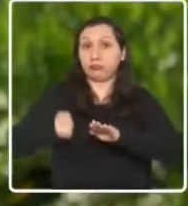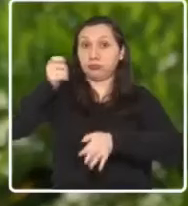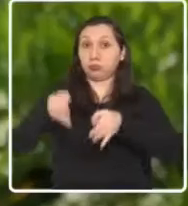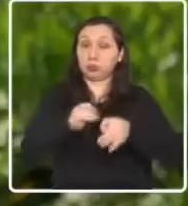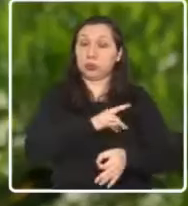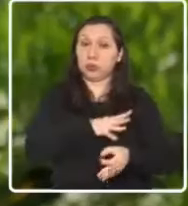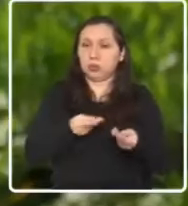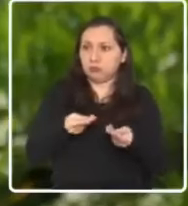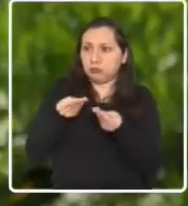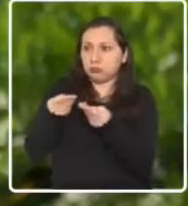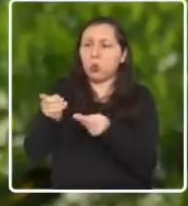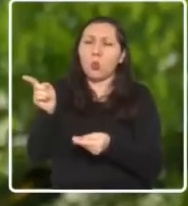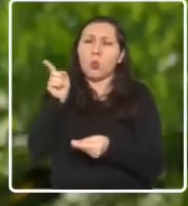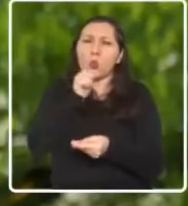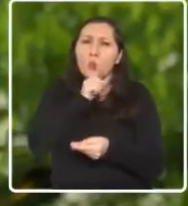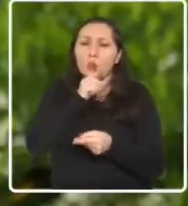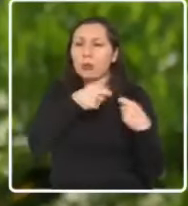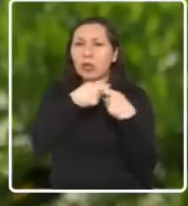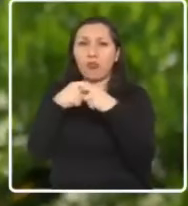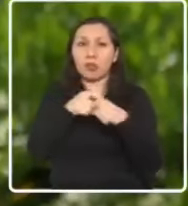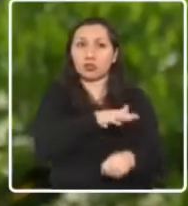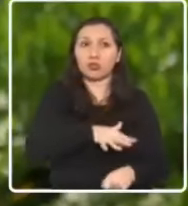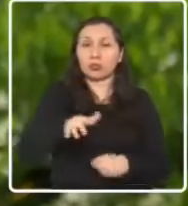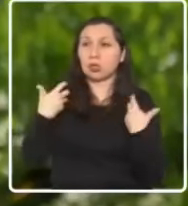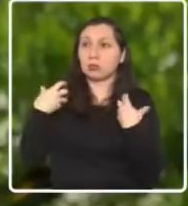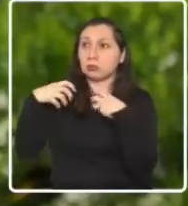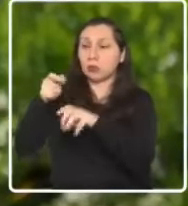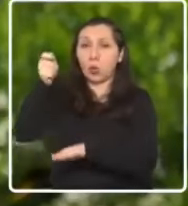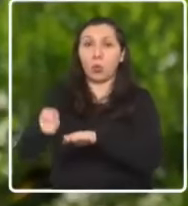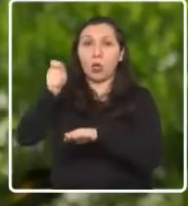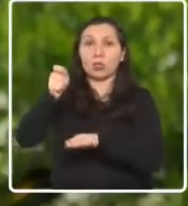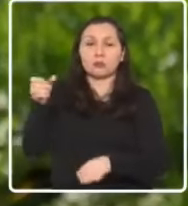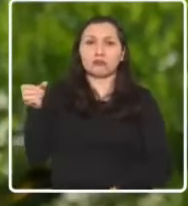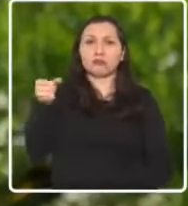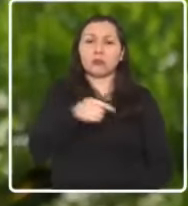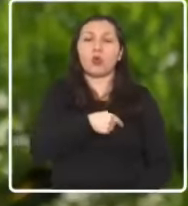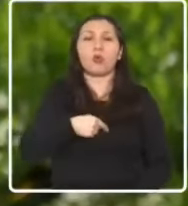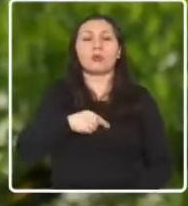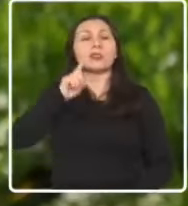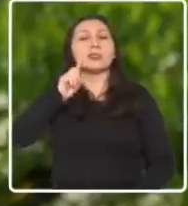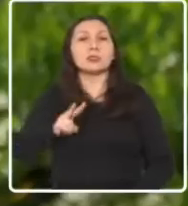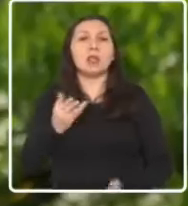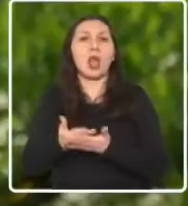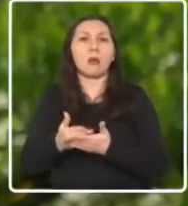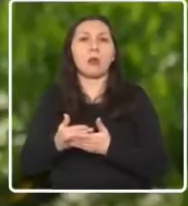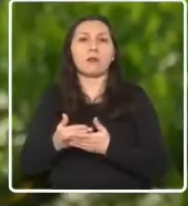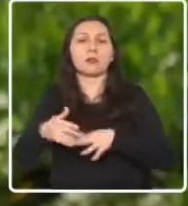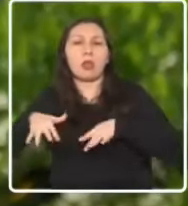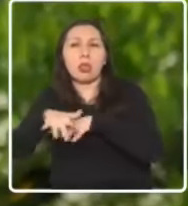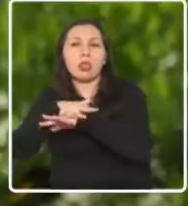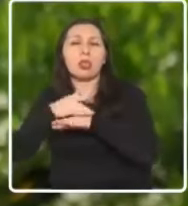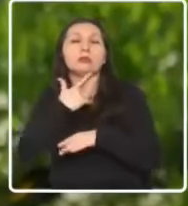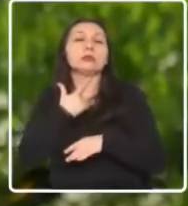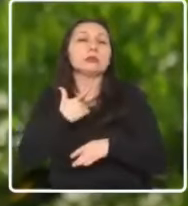les entregamos la resolución final de nuestros conflictos en sociedad esté ajeno a otros intereses que no